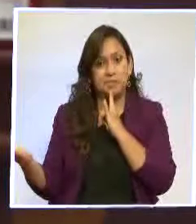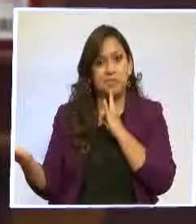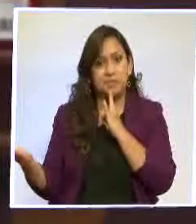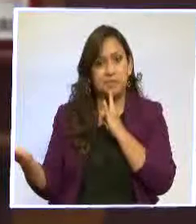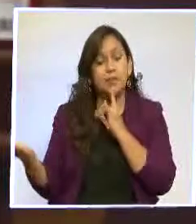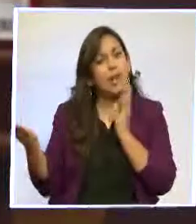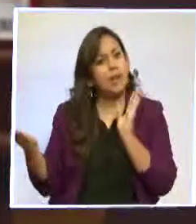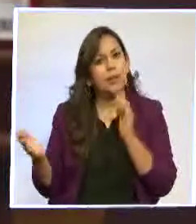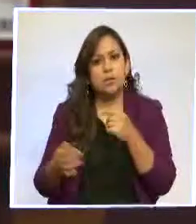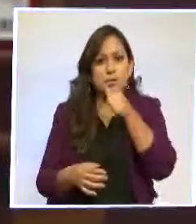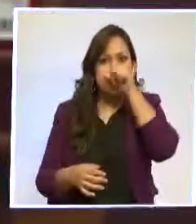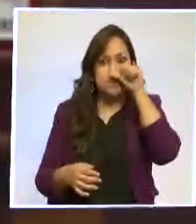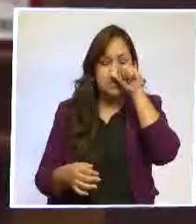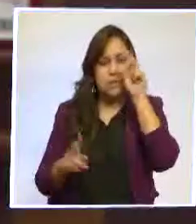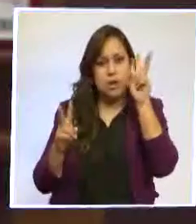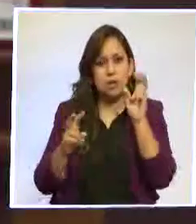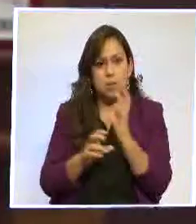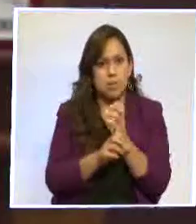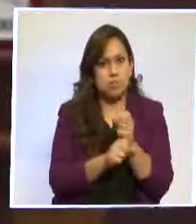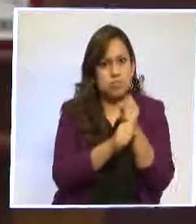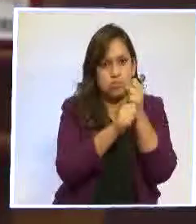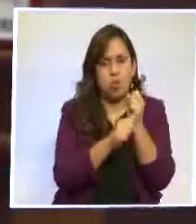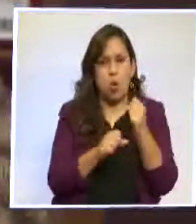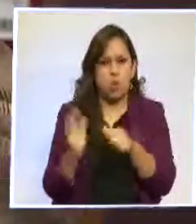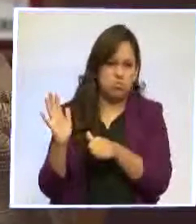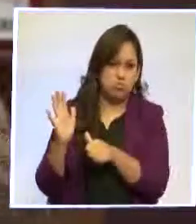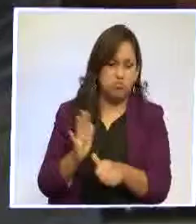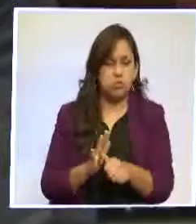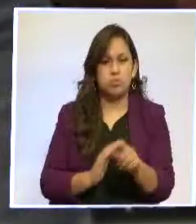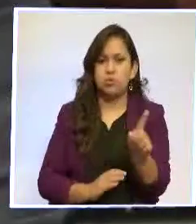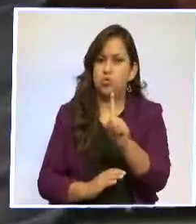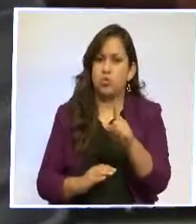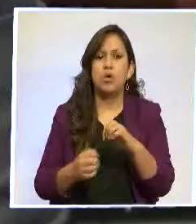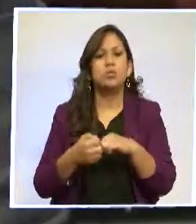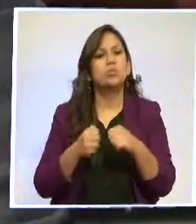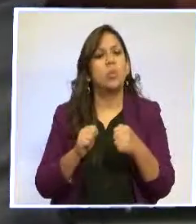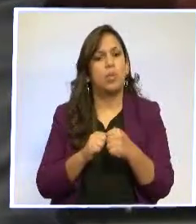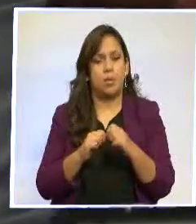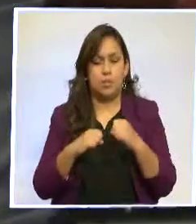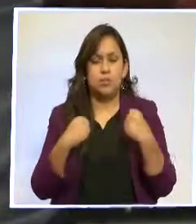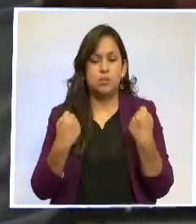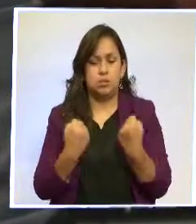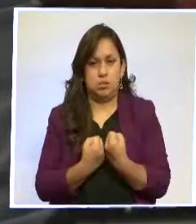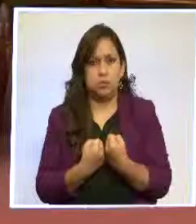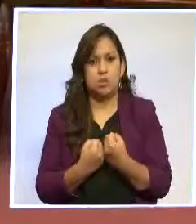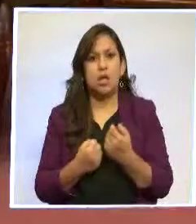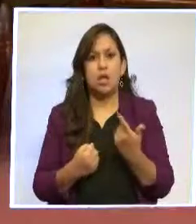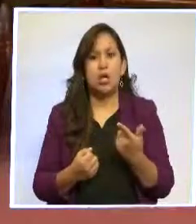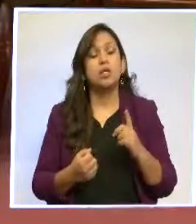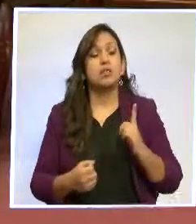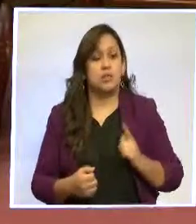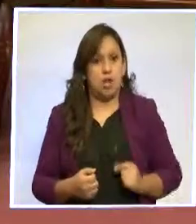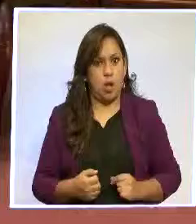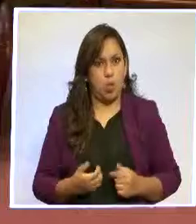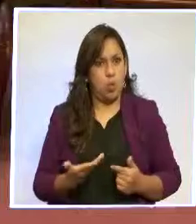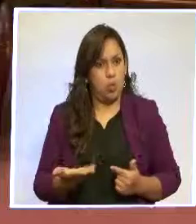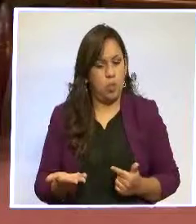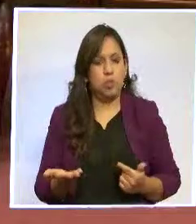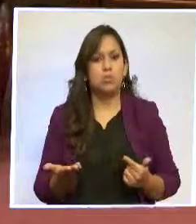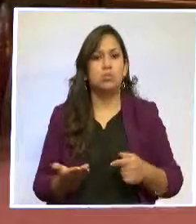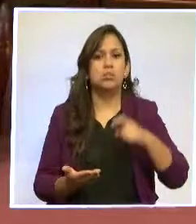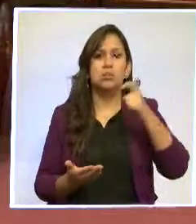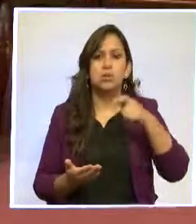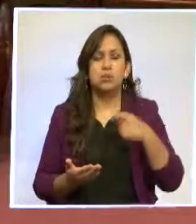netamente como un aspecto de seguridad o peor, de represión. Sino como un problema social. Como un problema que implica la salud pública, pero también implica